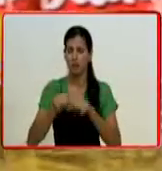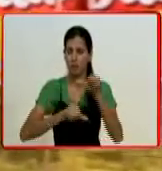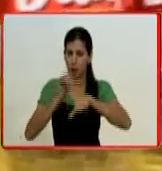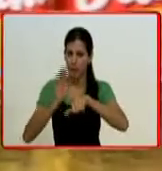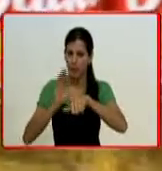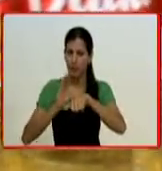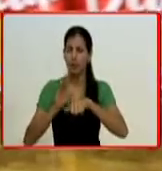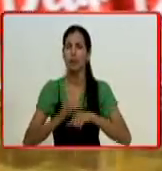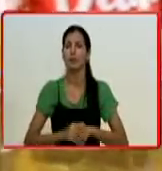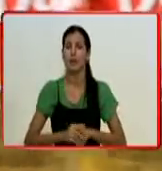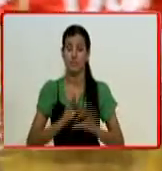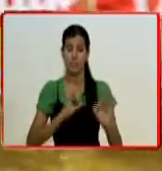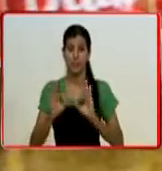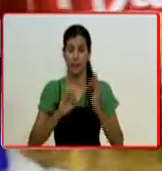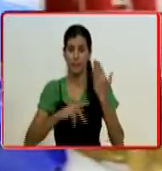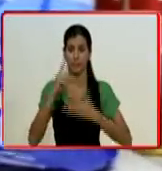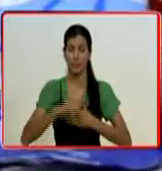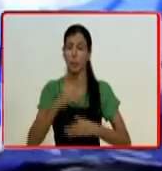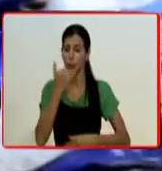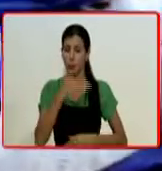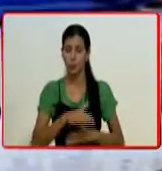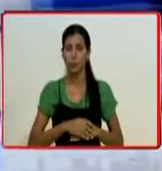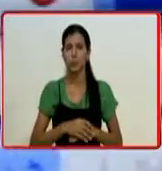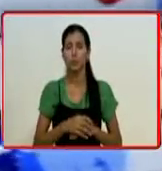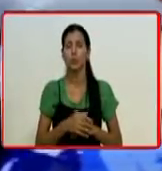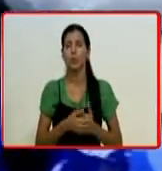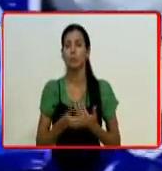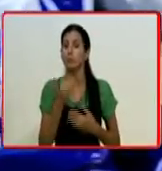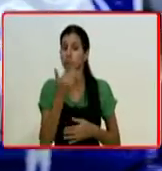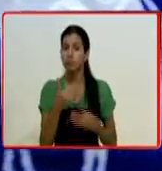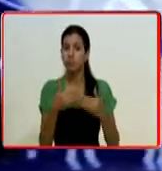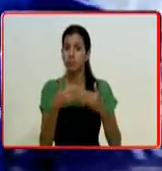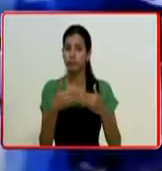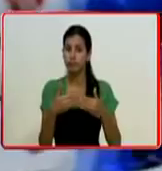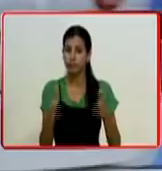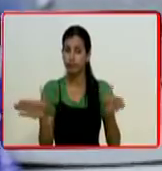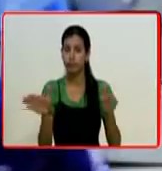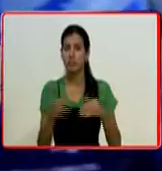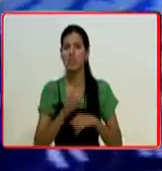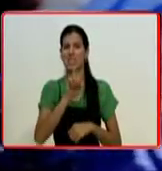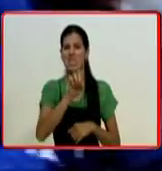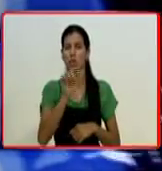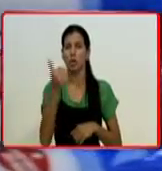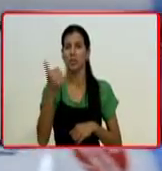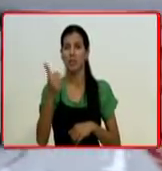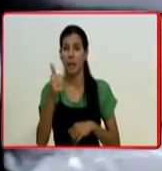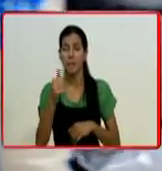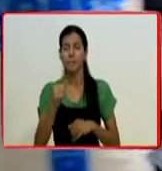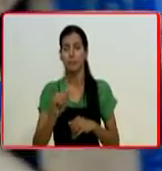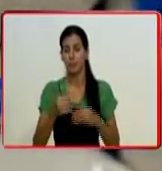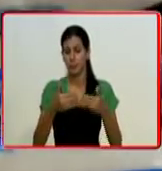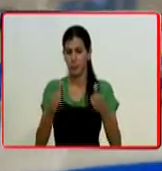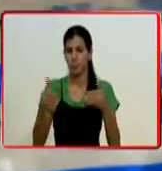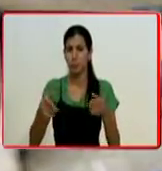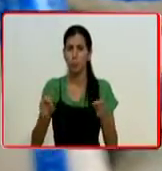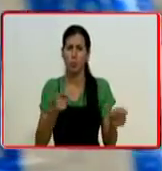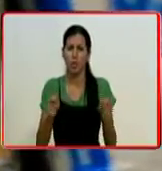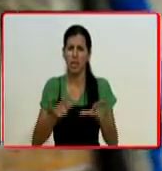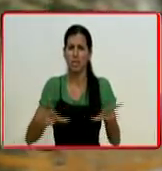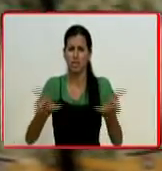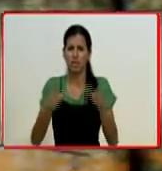para afinar el plan, y muy pronto podremos estar ya inaugurando cada uno de los 110 primeros pedemercalitos aquí en Caracas. Nosotros